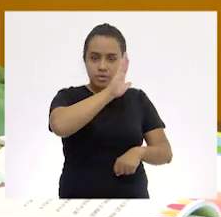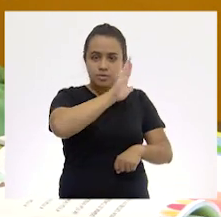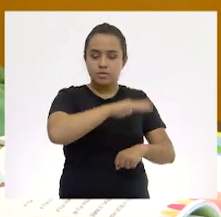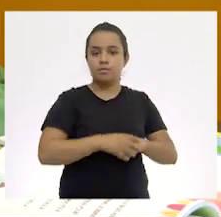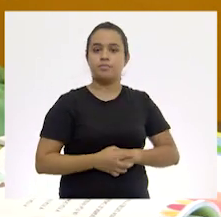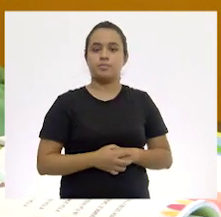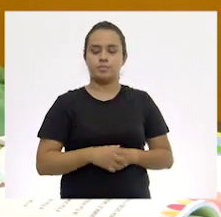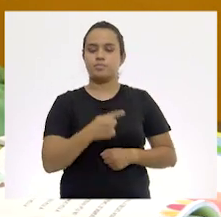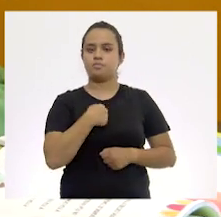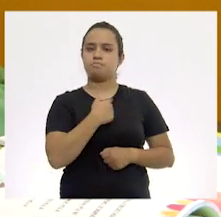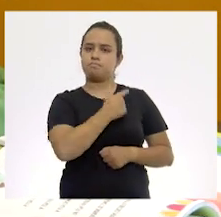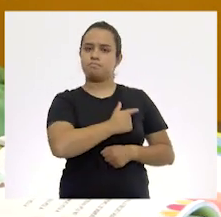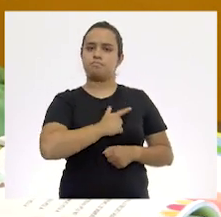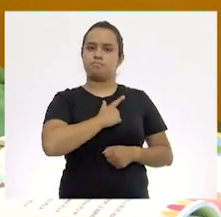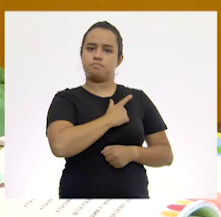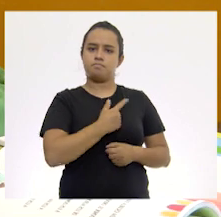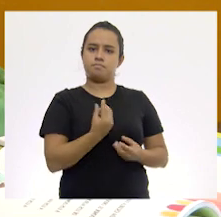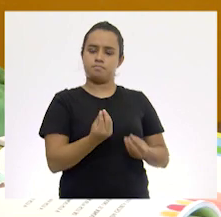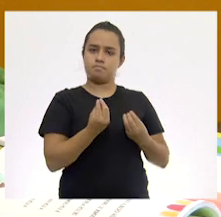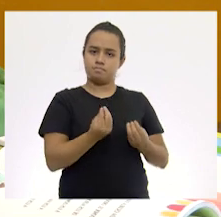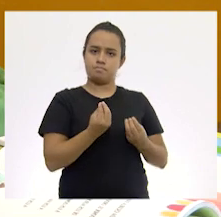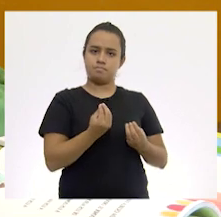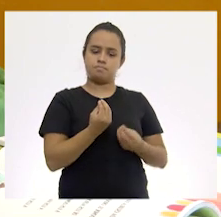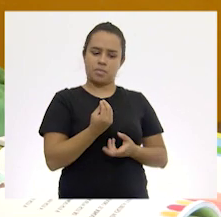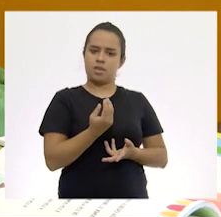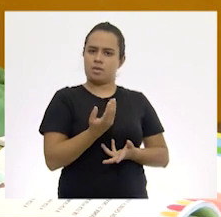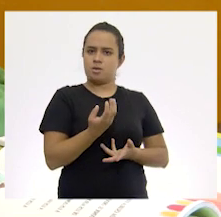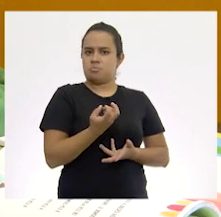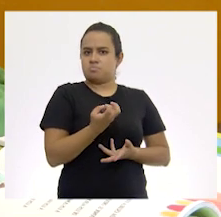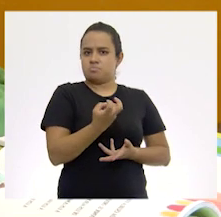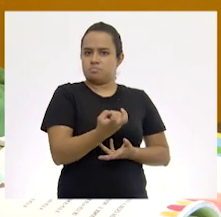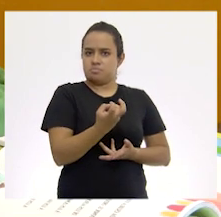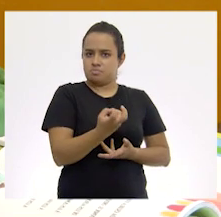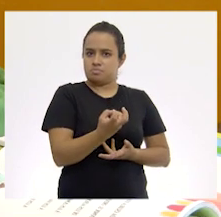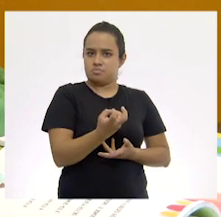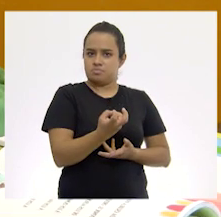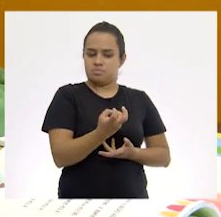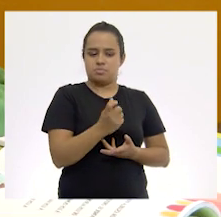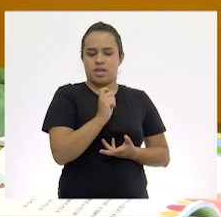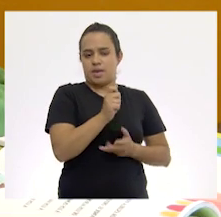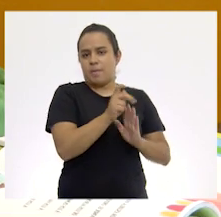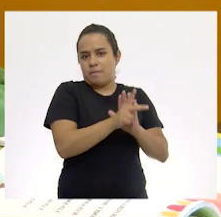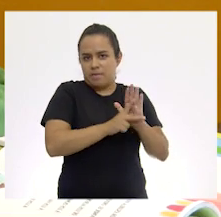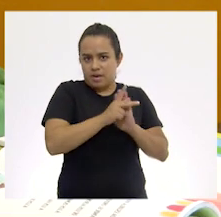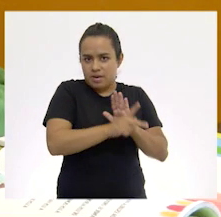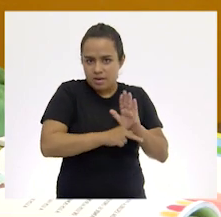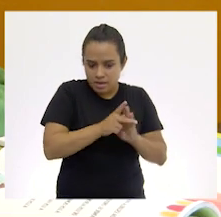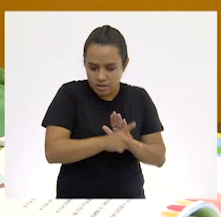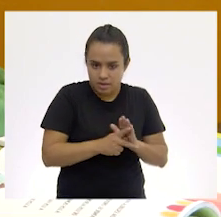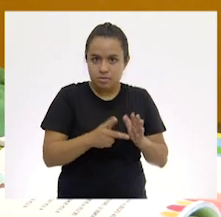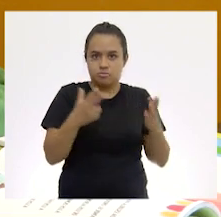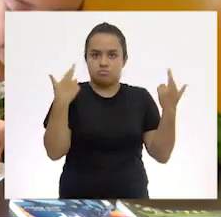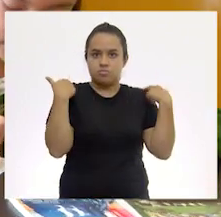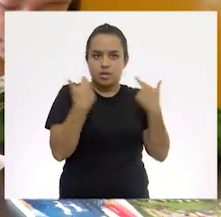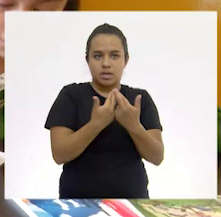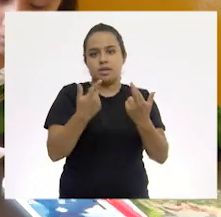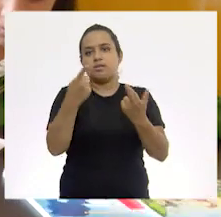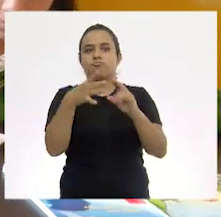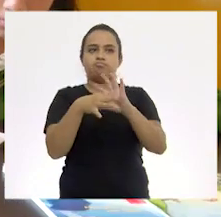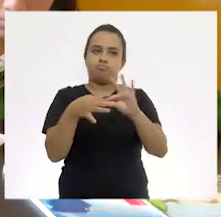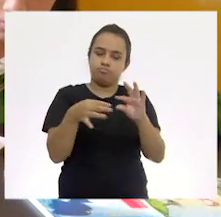me gusta mucho eso de los videos y los maestros que